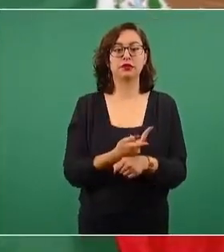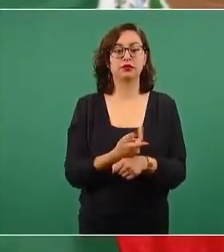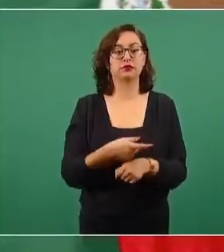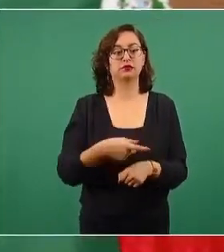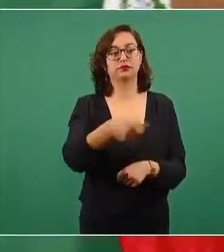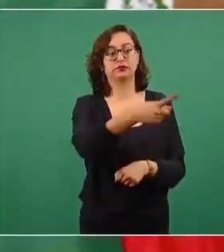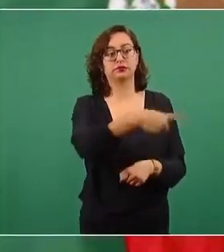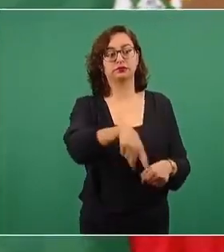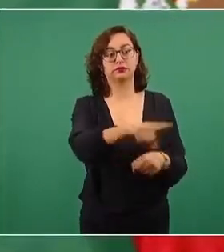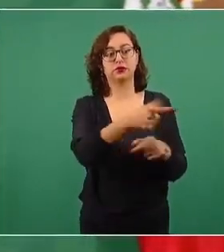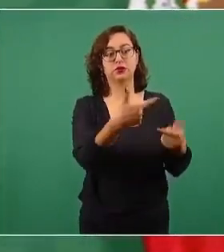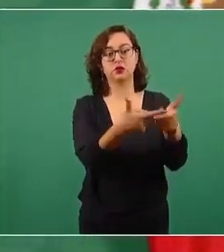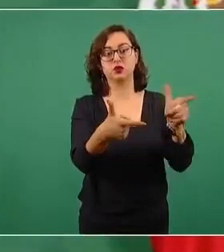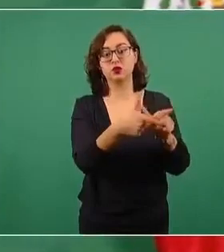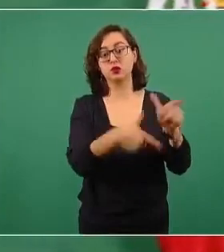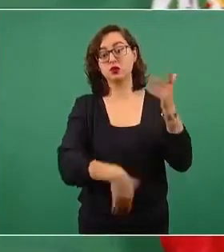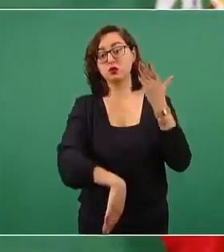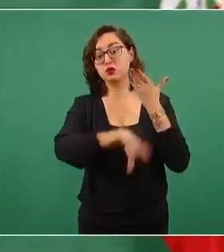nos atacan,